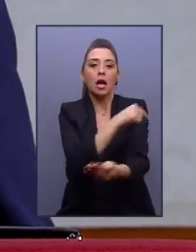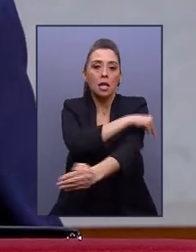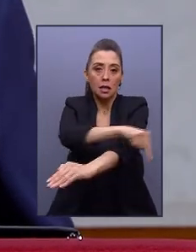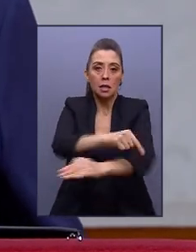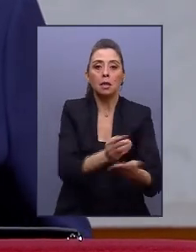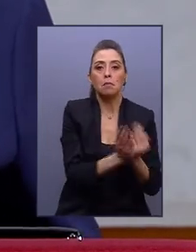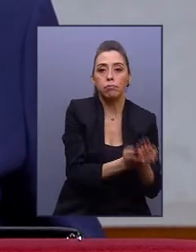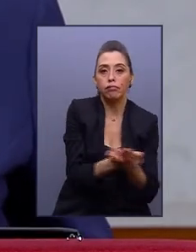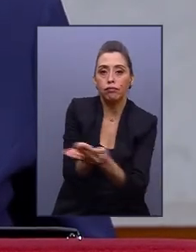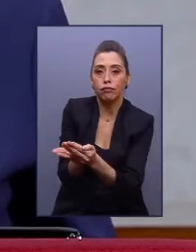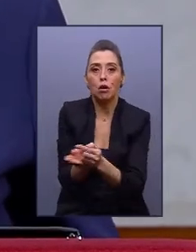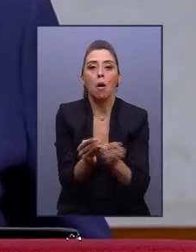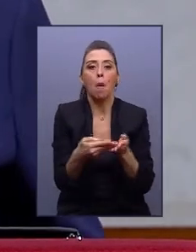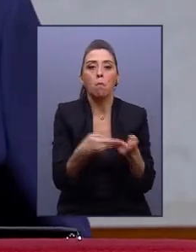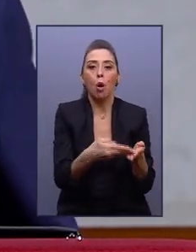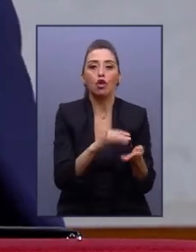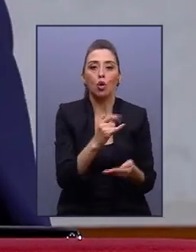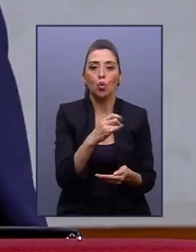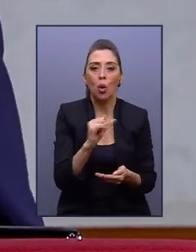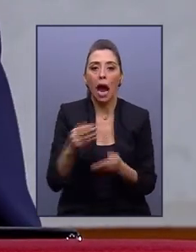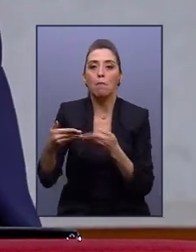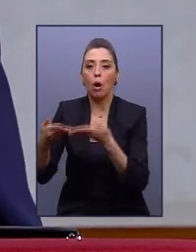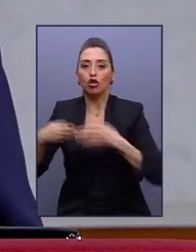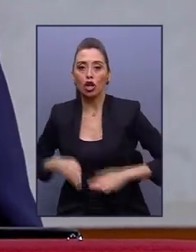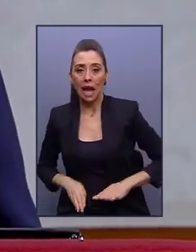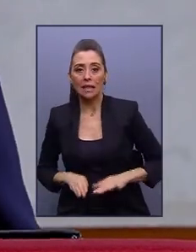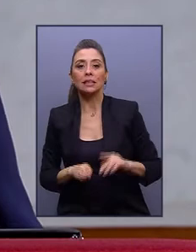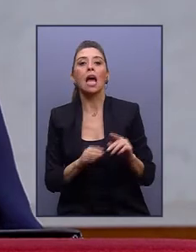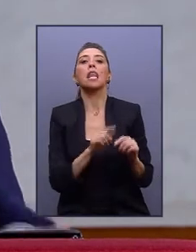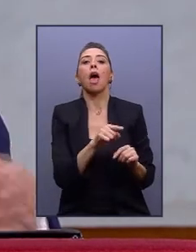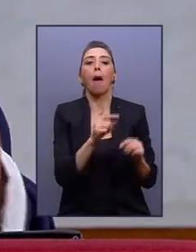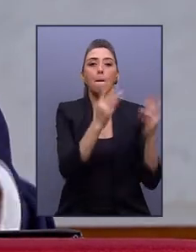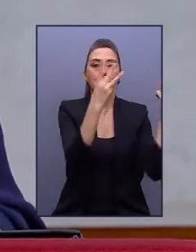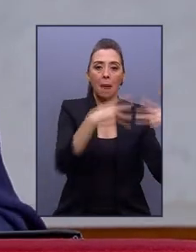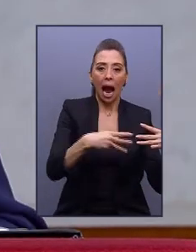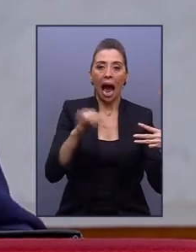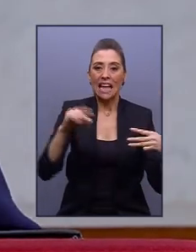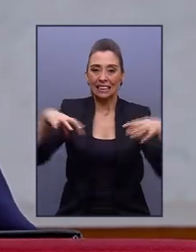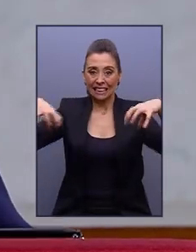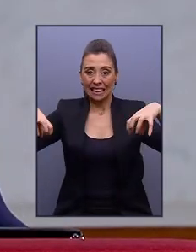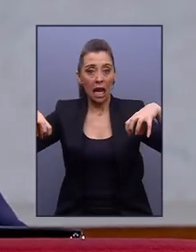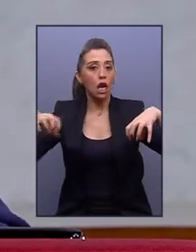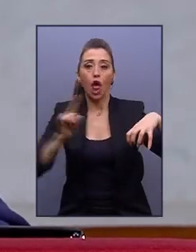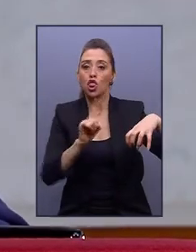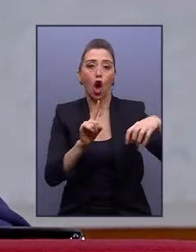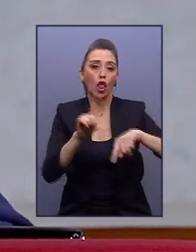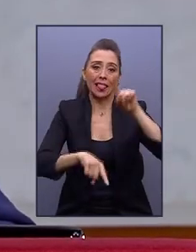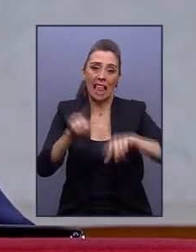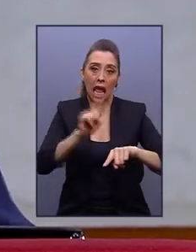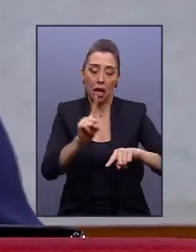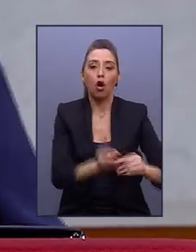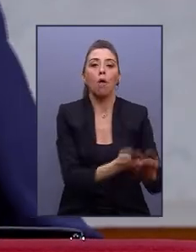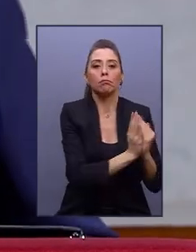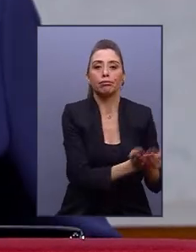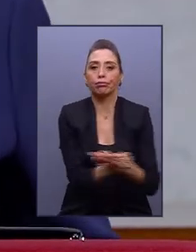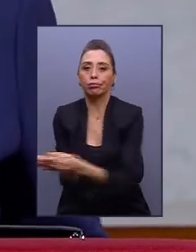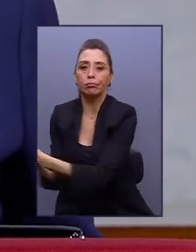Puerto Yungay y Puerto Natales, que une las regiones de Aysén y Magallanes, completando la conectividad longitudinal de Chile.